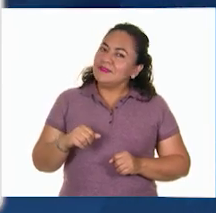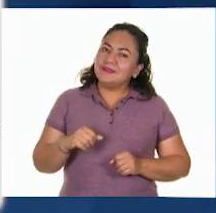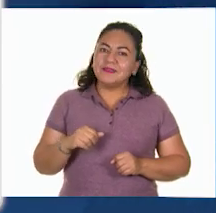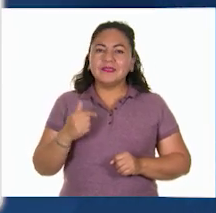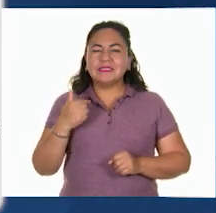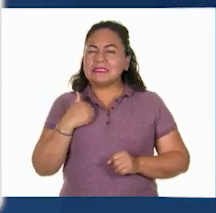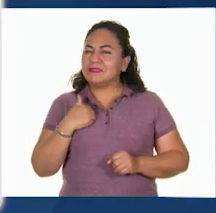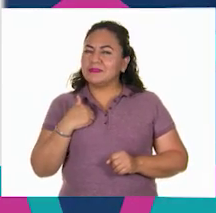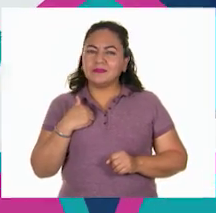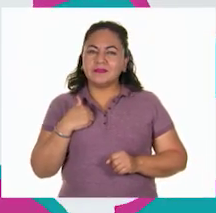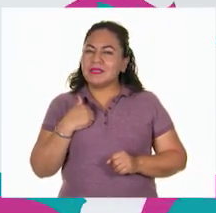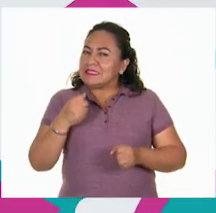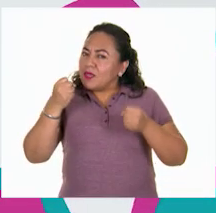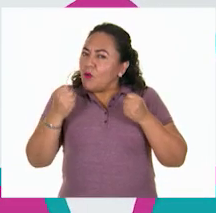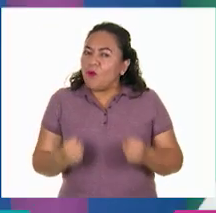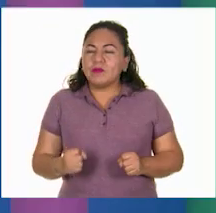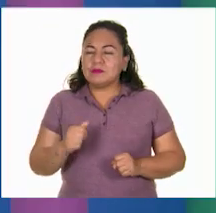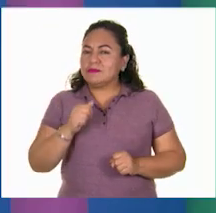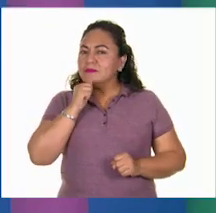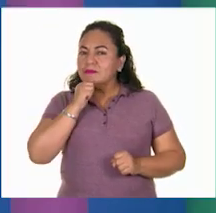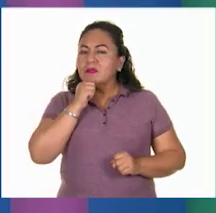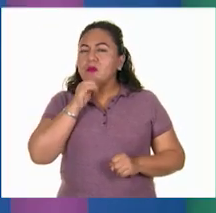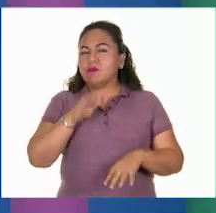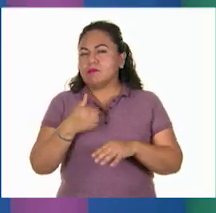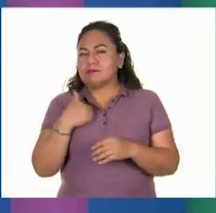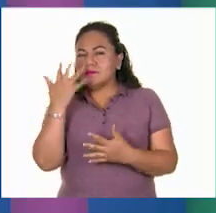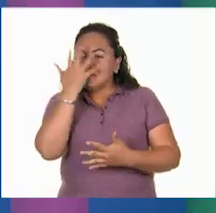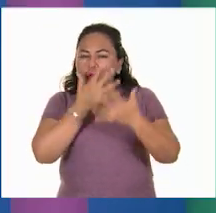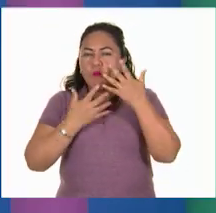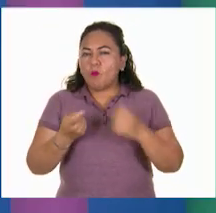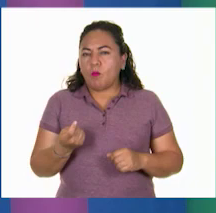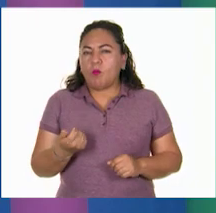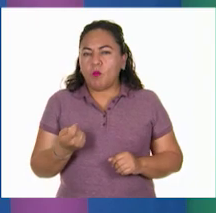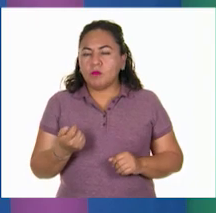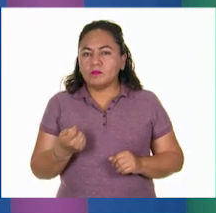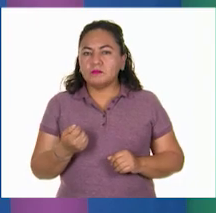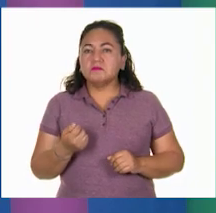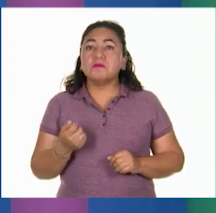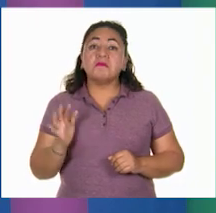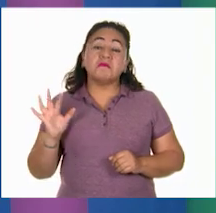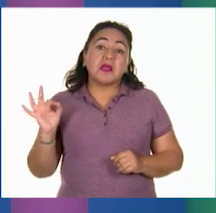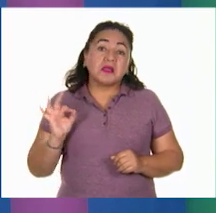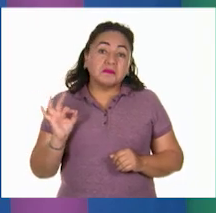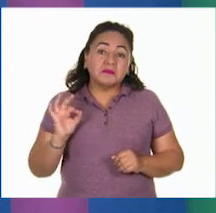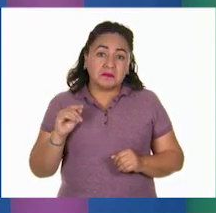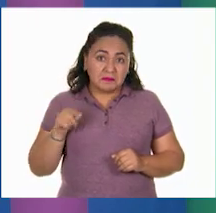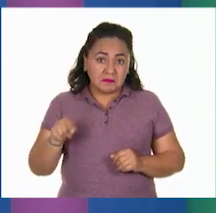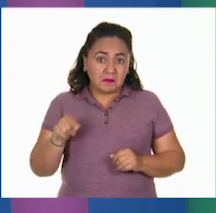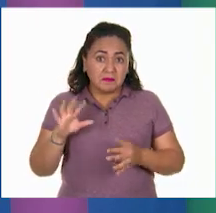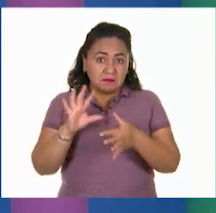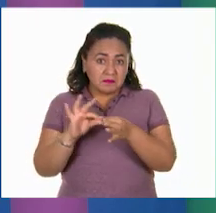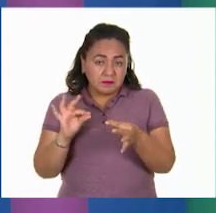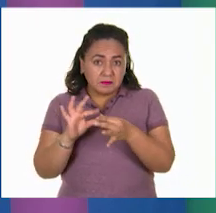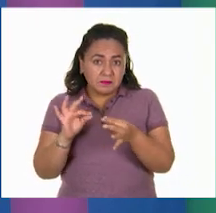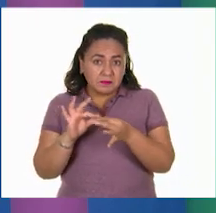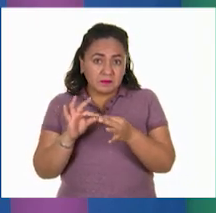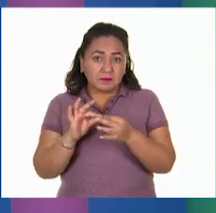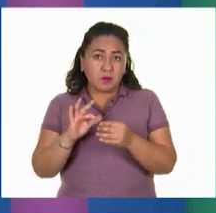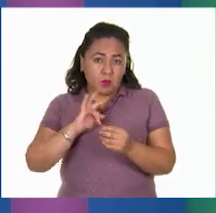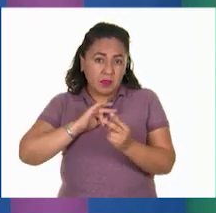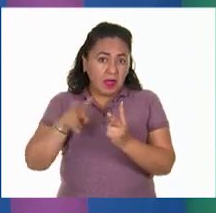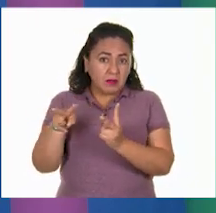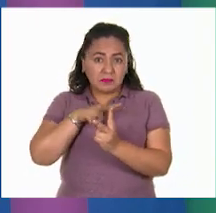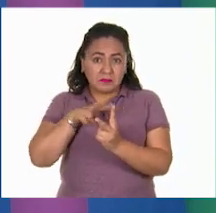no estoy muy segura porque me confundo un poco. Podría decir que es un elemento que corresponde a ambos,